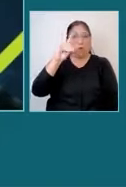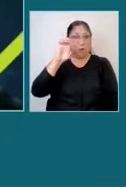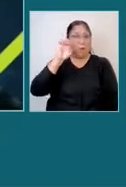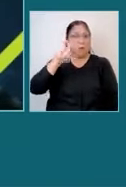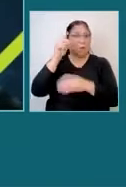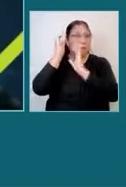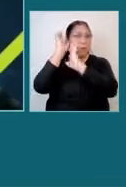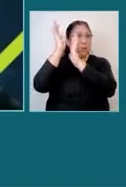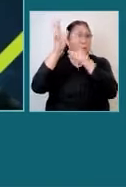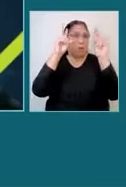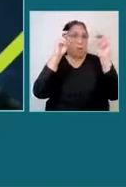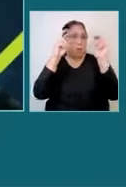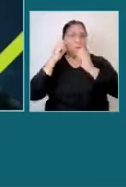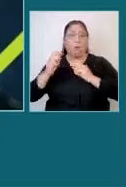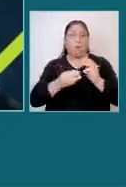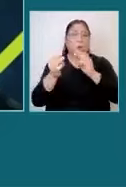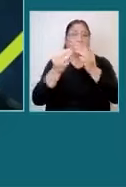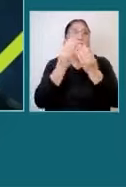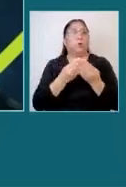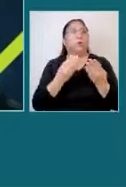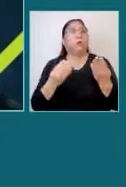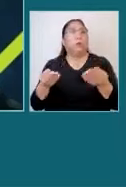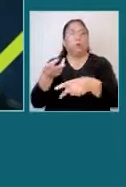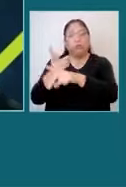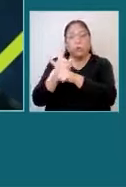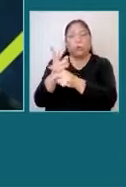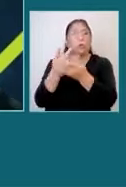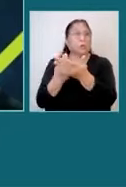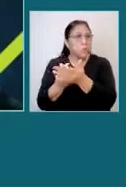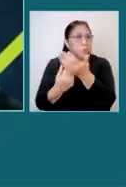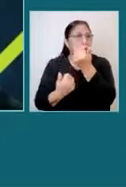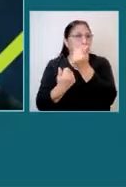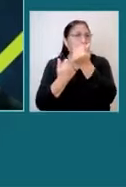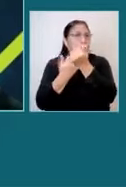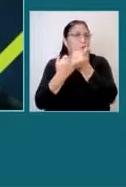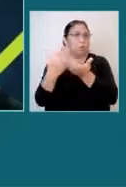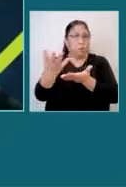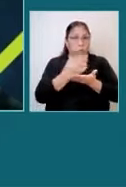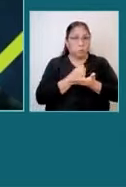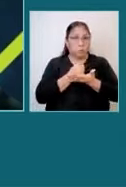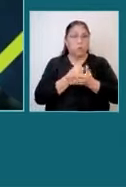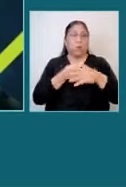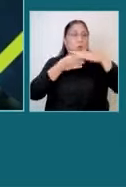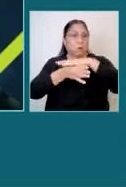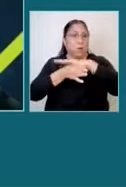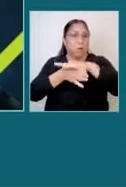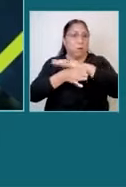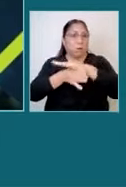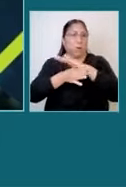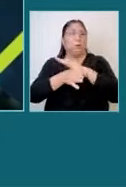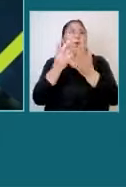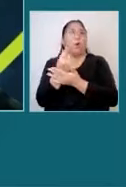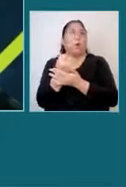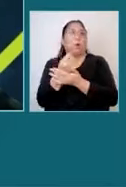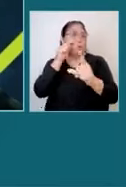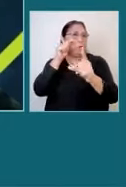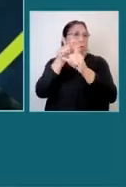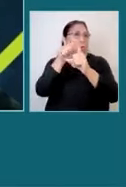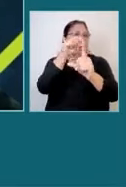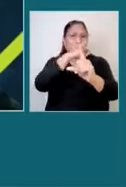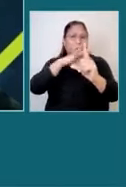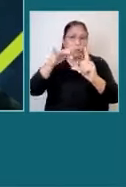la plenaria sobre mecanismos e instrumentos de financiamiento y de apoyo para la atracción y acceso al capital dirigido al